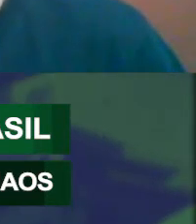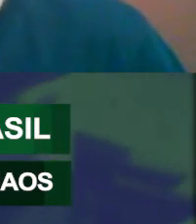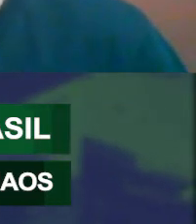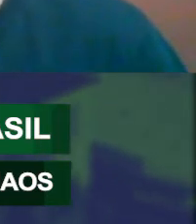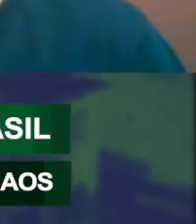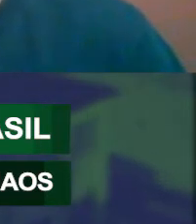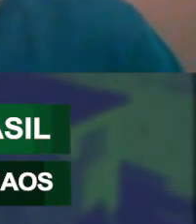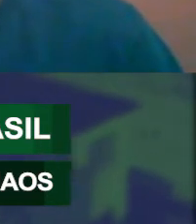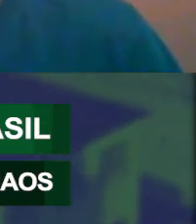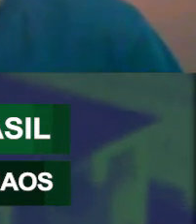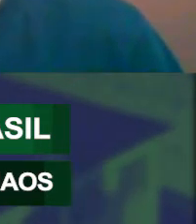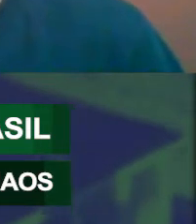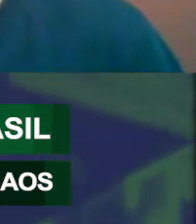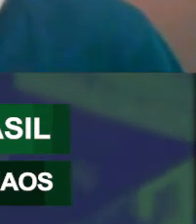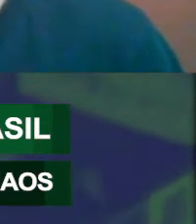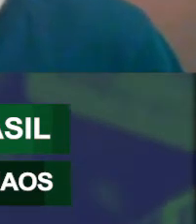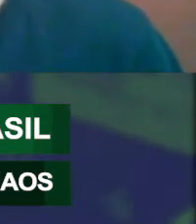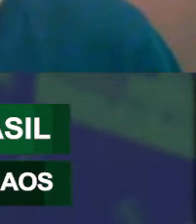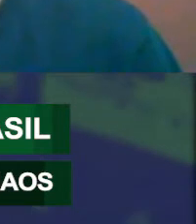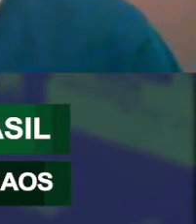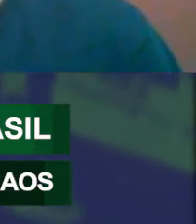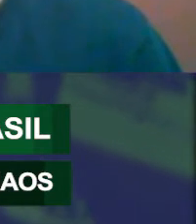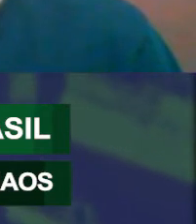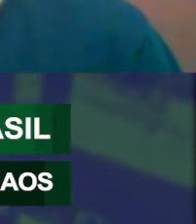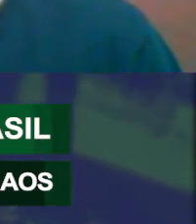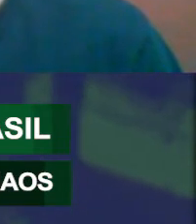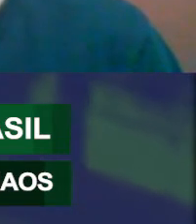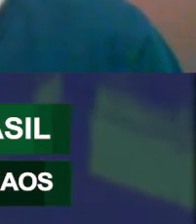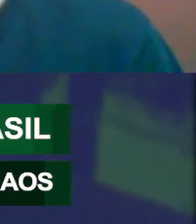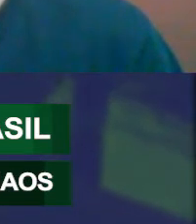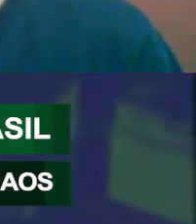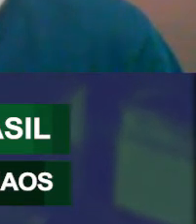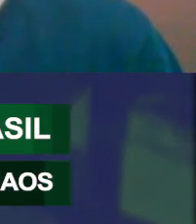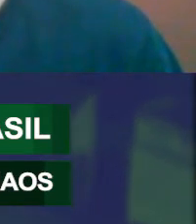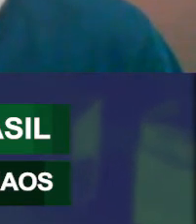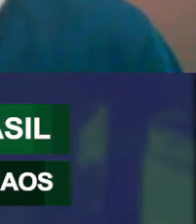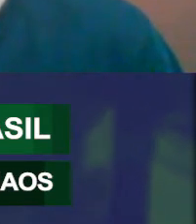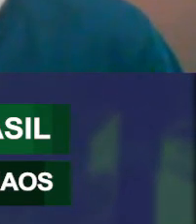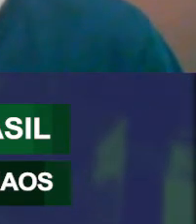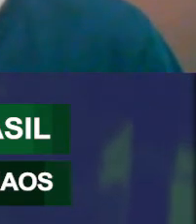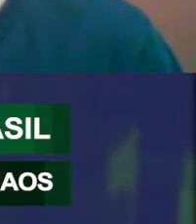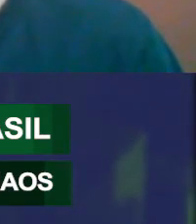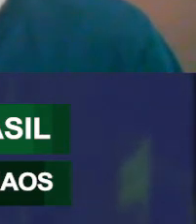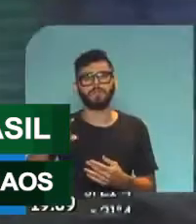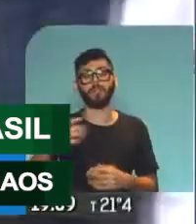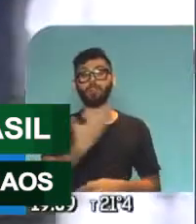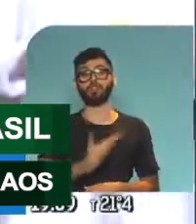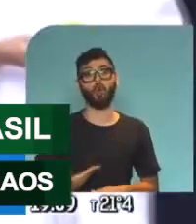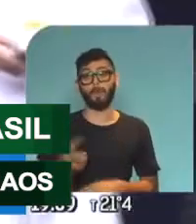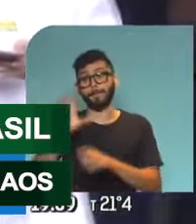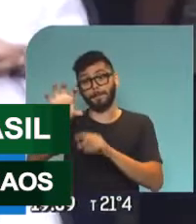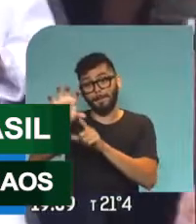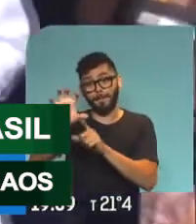Bueno, muy buenas tardes, muy buenos días, buenas noches. Muchas gracias también por la invitación para conversar con ustedes de Barrancada